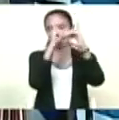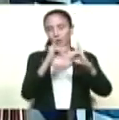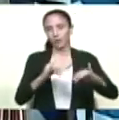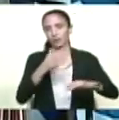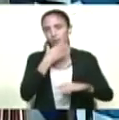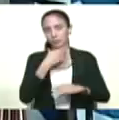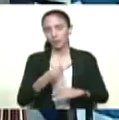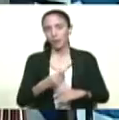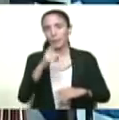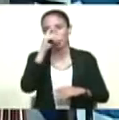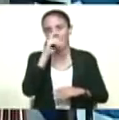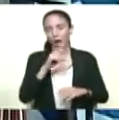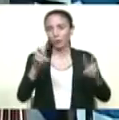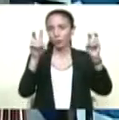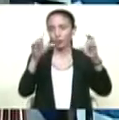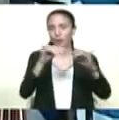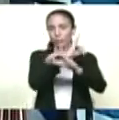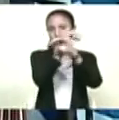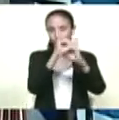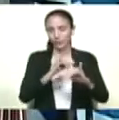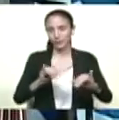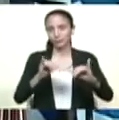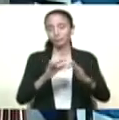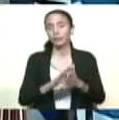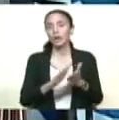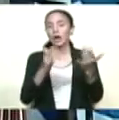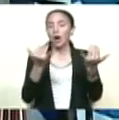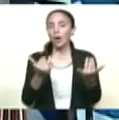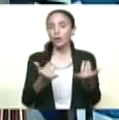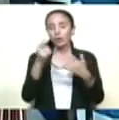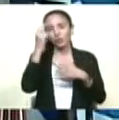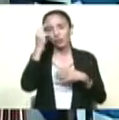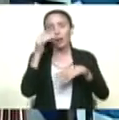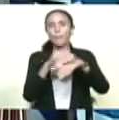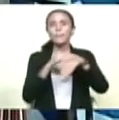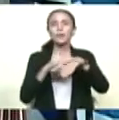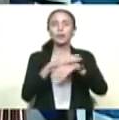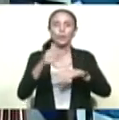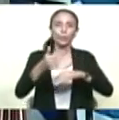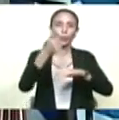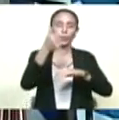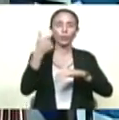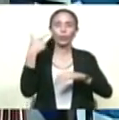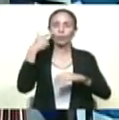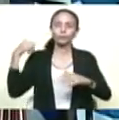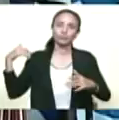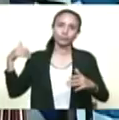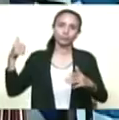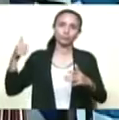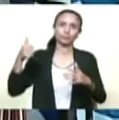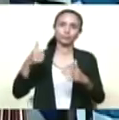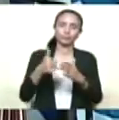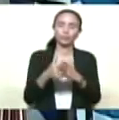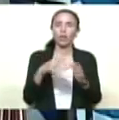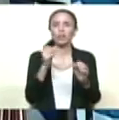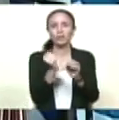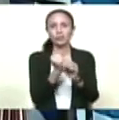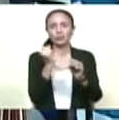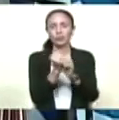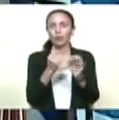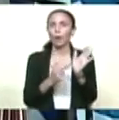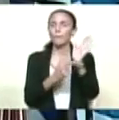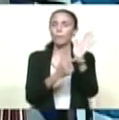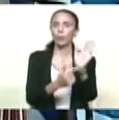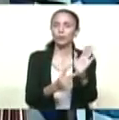nuevo al pueblo de venezuela e incluso en estos días el ministerio público ha venido trabajando y queremos presentar